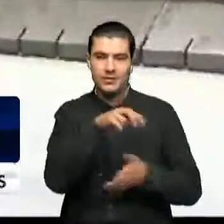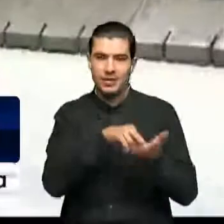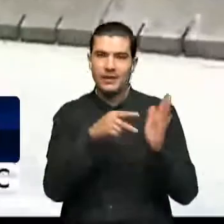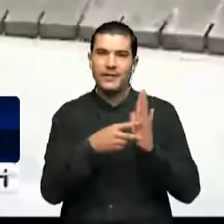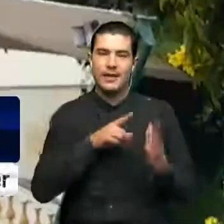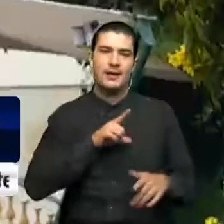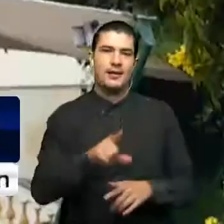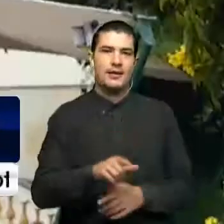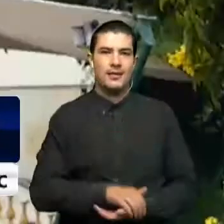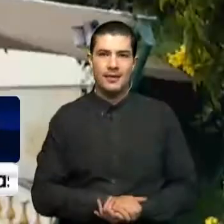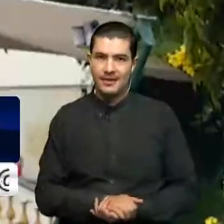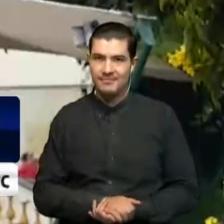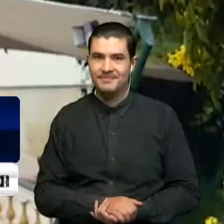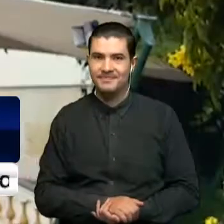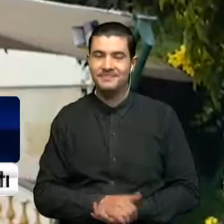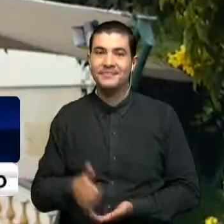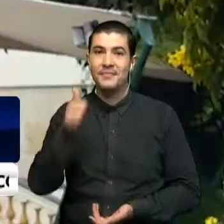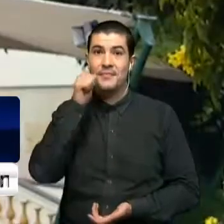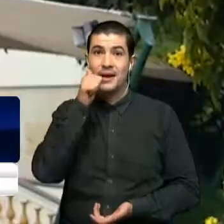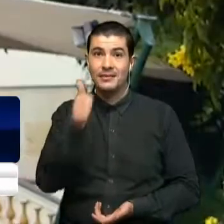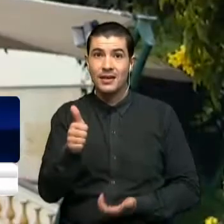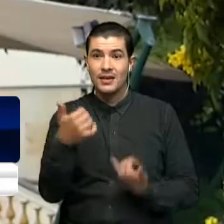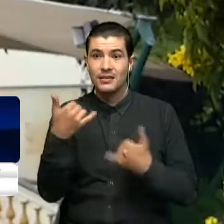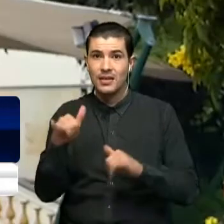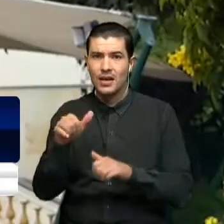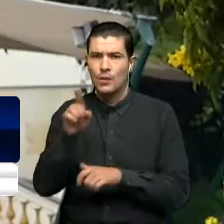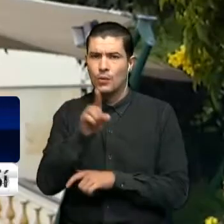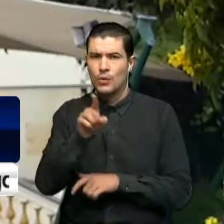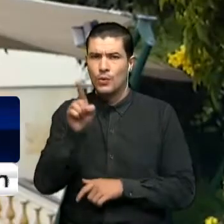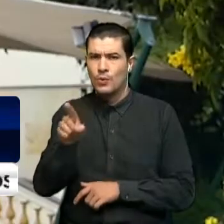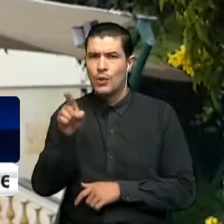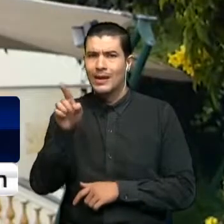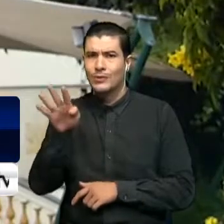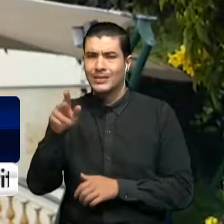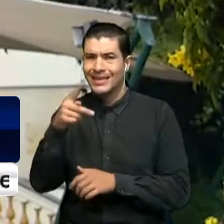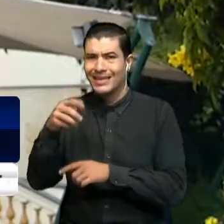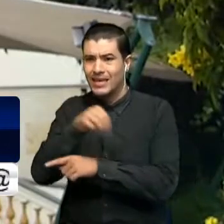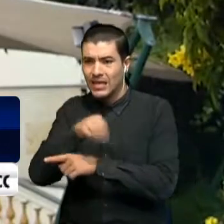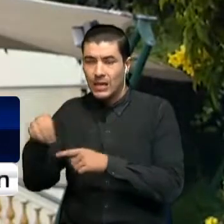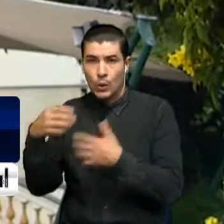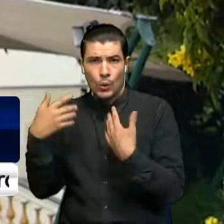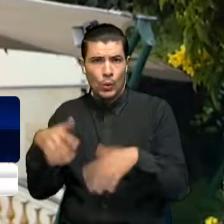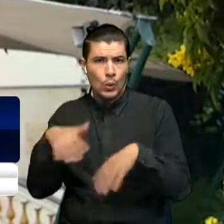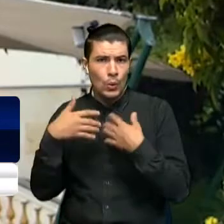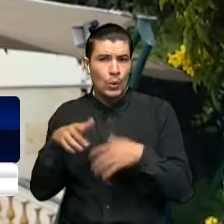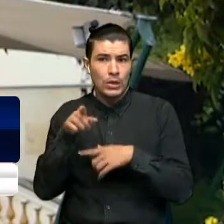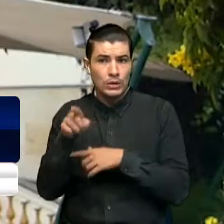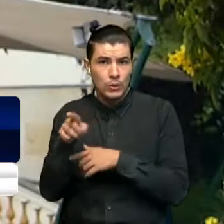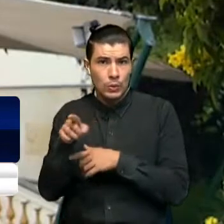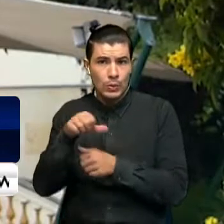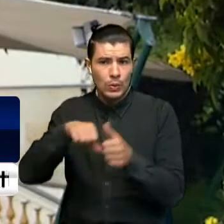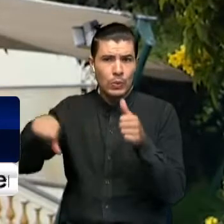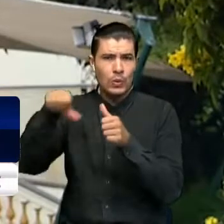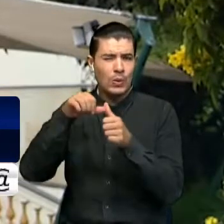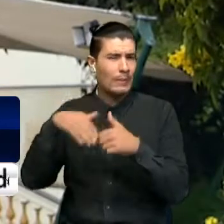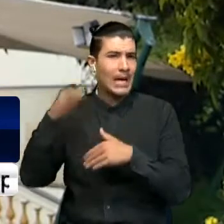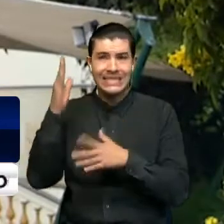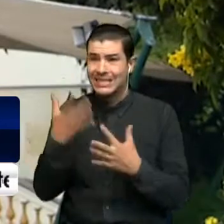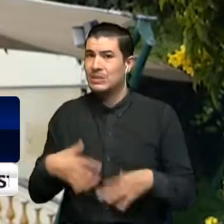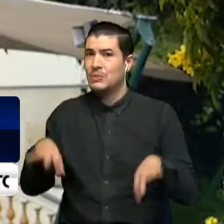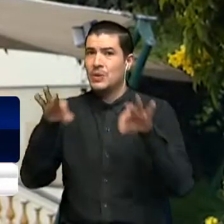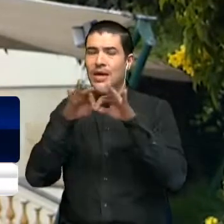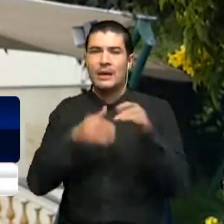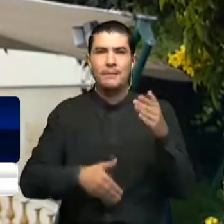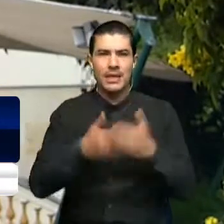competencia mañana se correrán 114 kilómetros en la que para muchos era la etapa 'reina' que va a iniciar